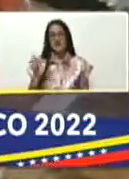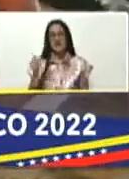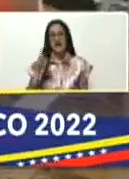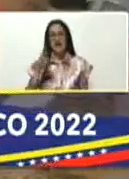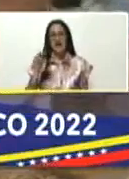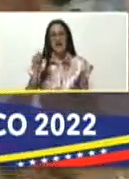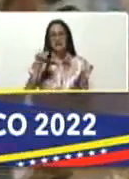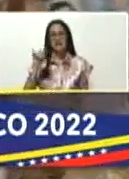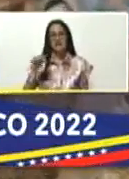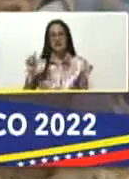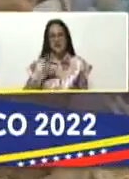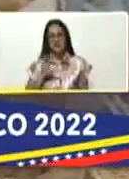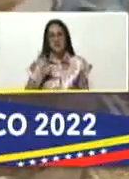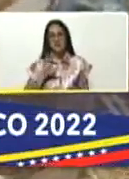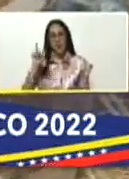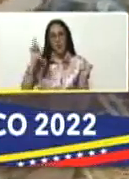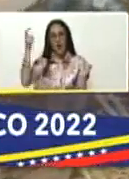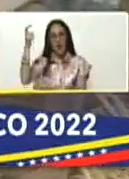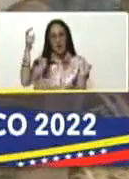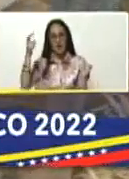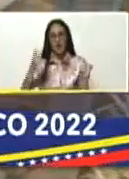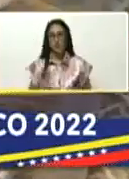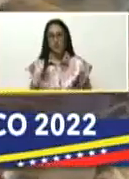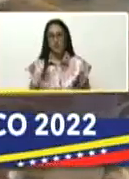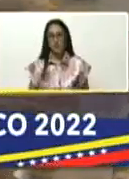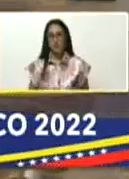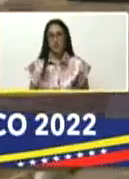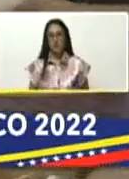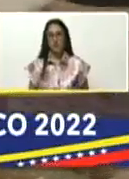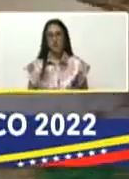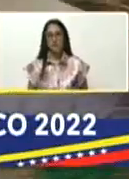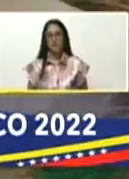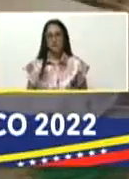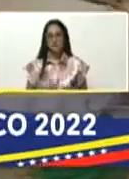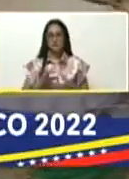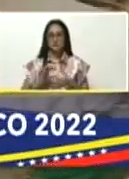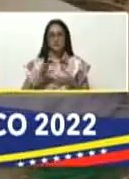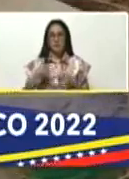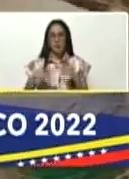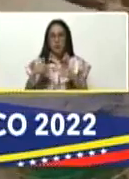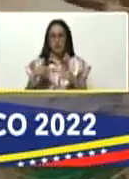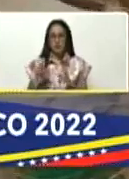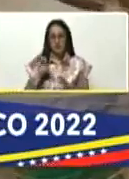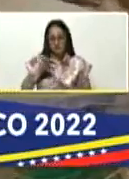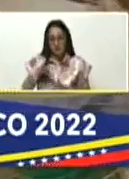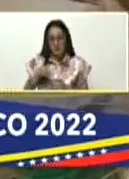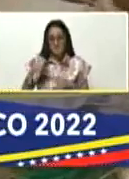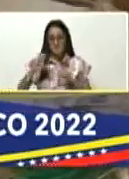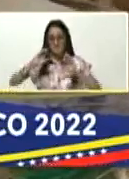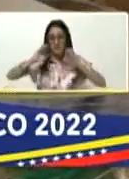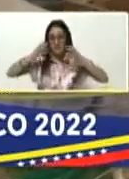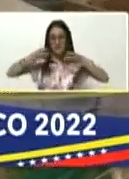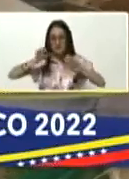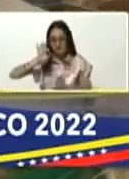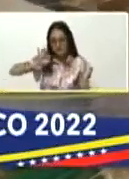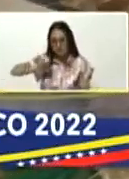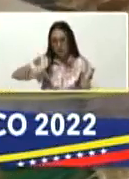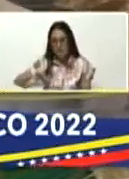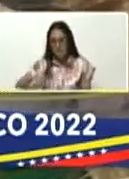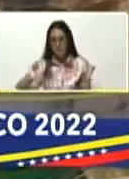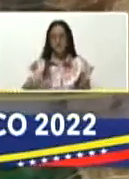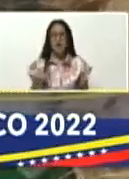Guárico. Producimos, tenemos el encadenamiento productivo desde sembrar el maíz. Ahorita